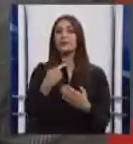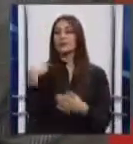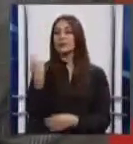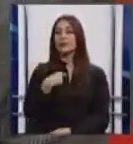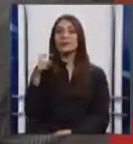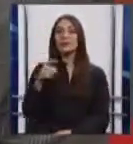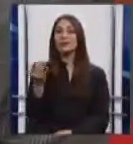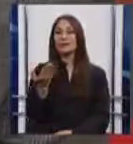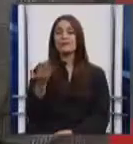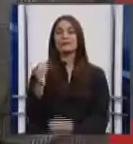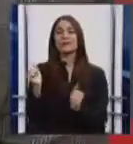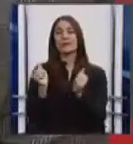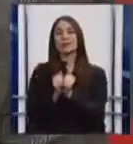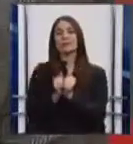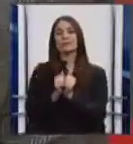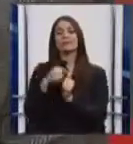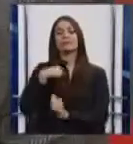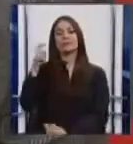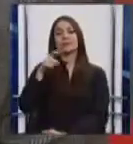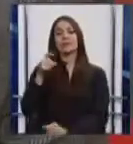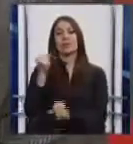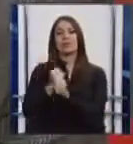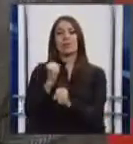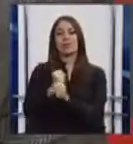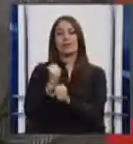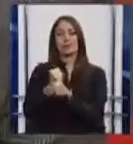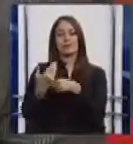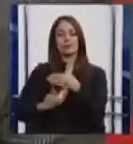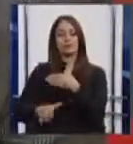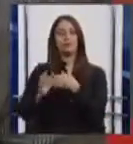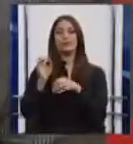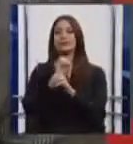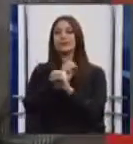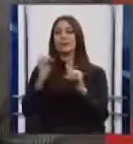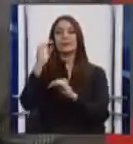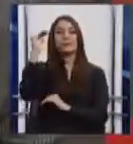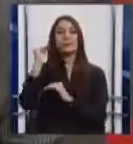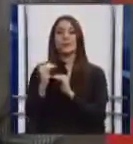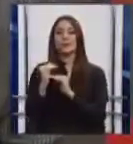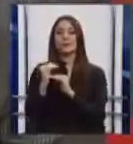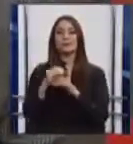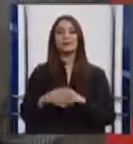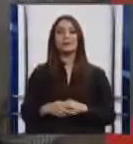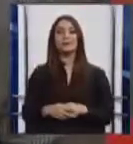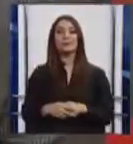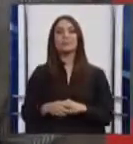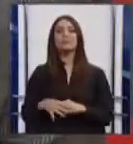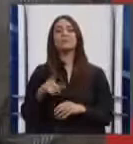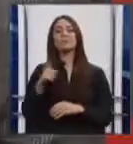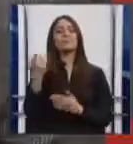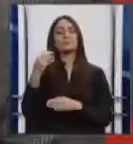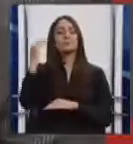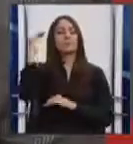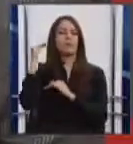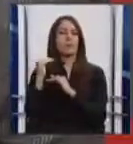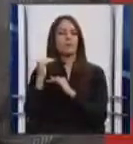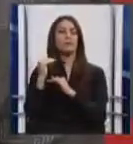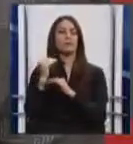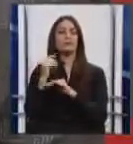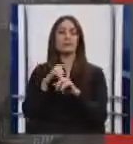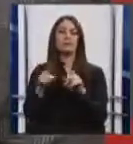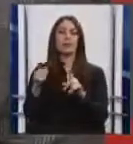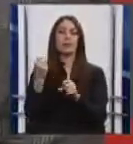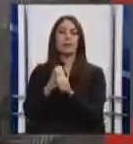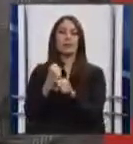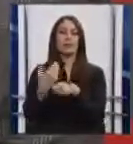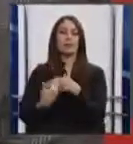es, en conjunto, generar más empleo, sí, a cambio de la reducción de algunas tasas de impositivas que tenemos, pero generando